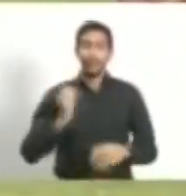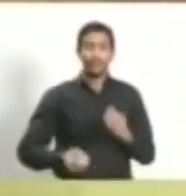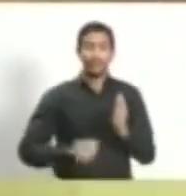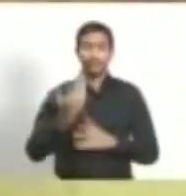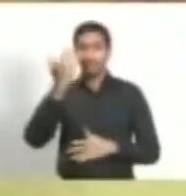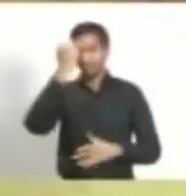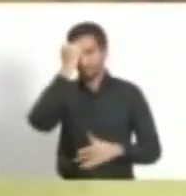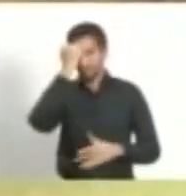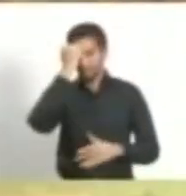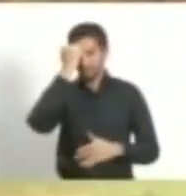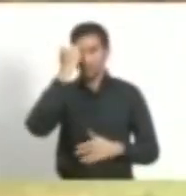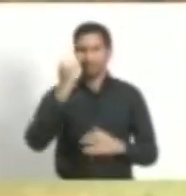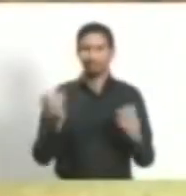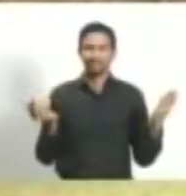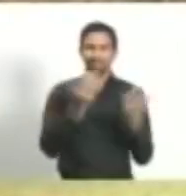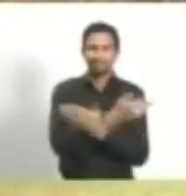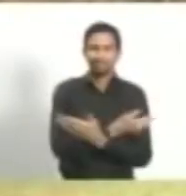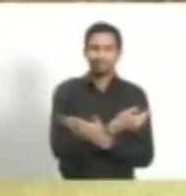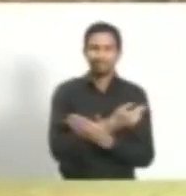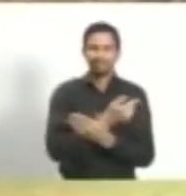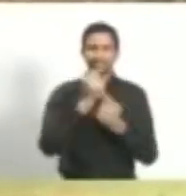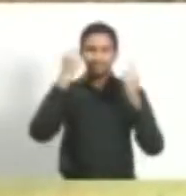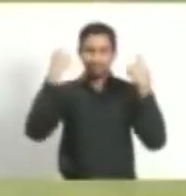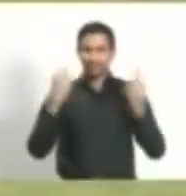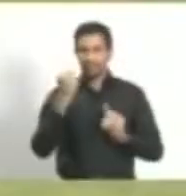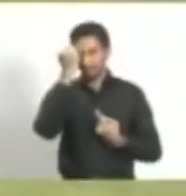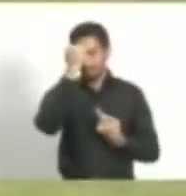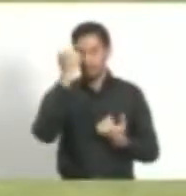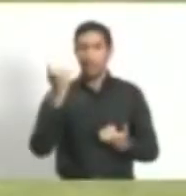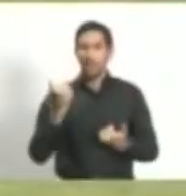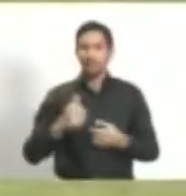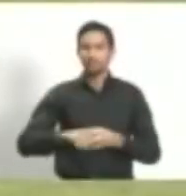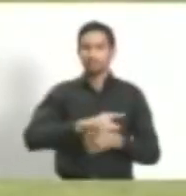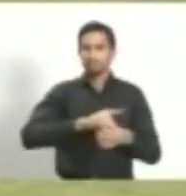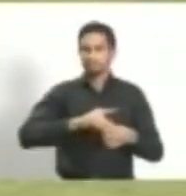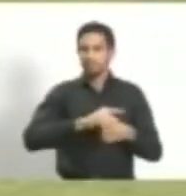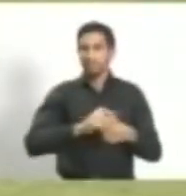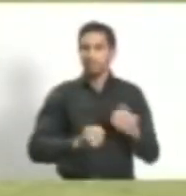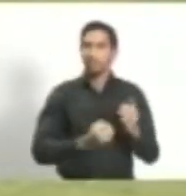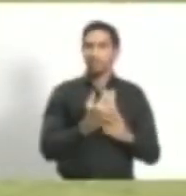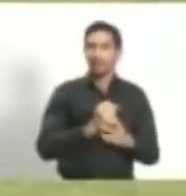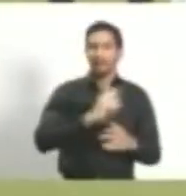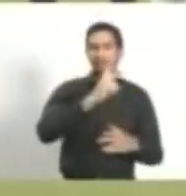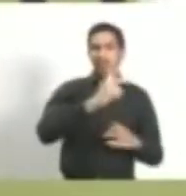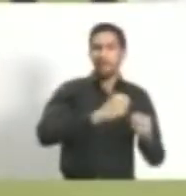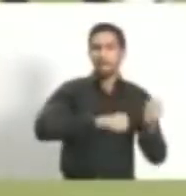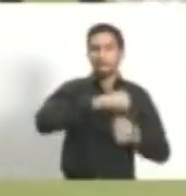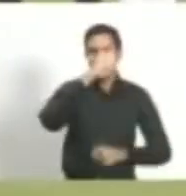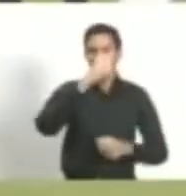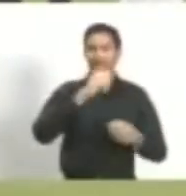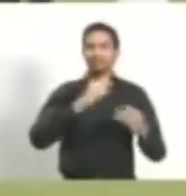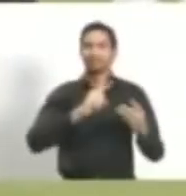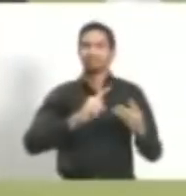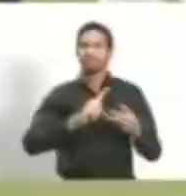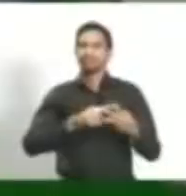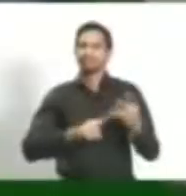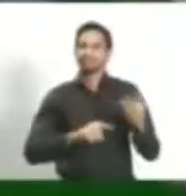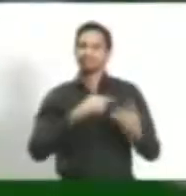Alberto Gamero le ha significado a los tiburones en la liga 2 victorias, 1 empate y 3 derrotas.